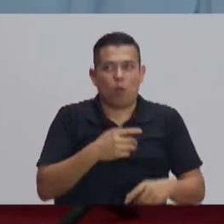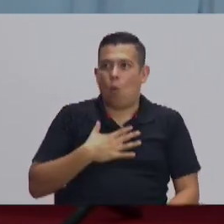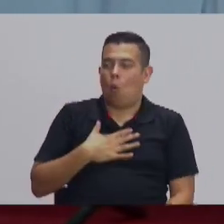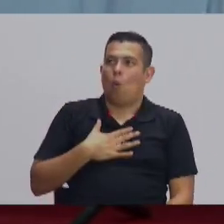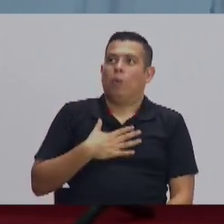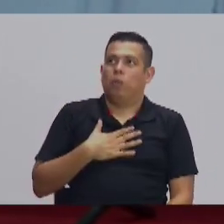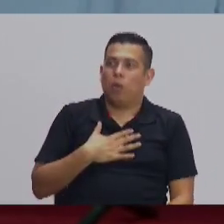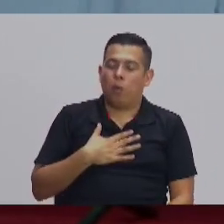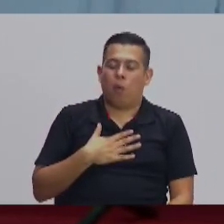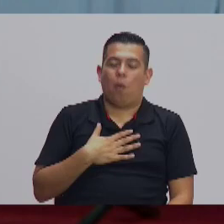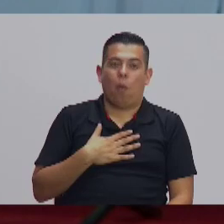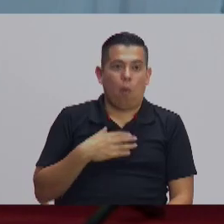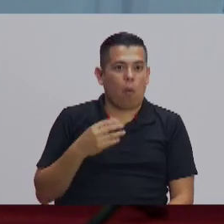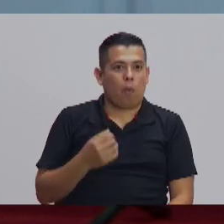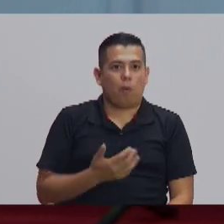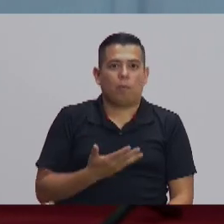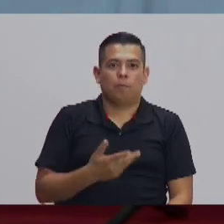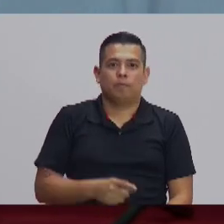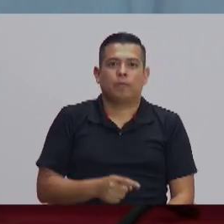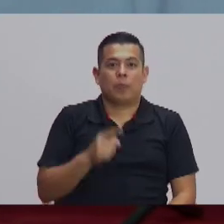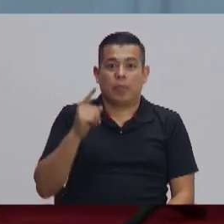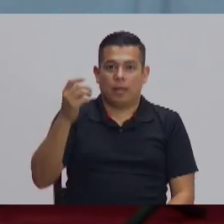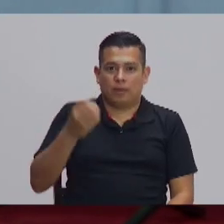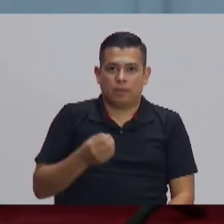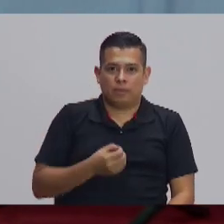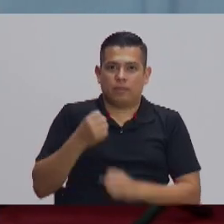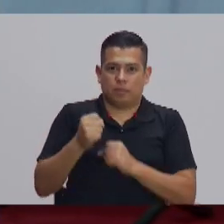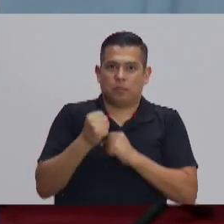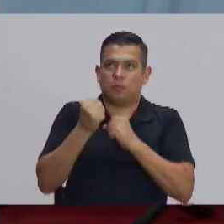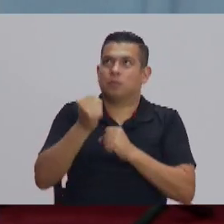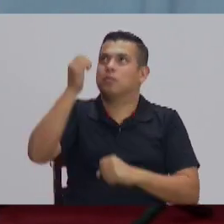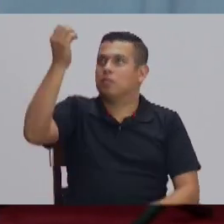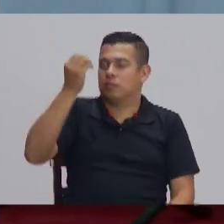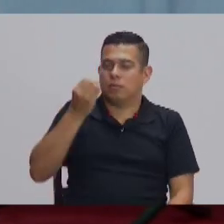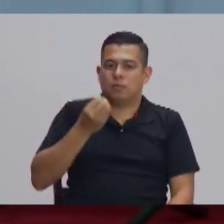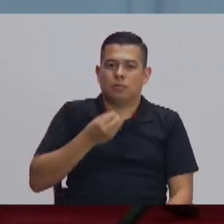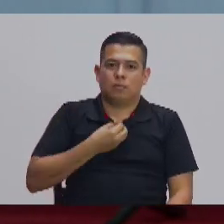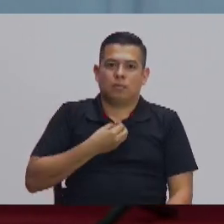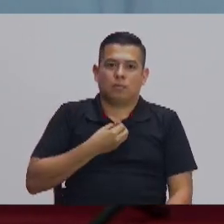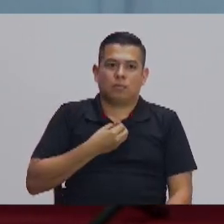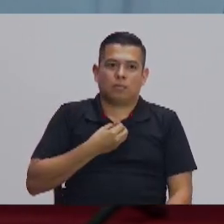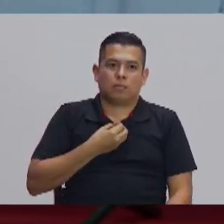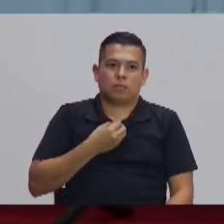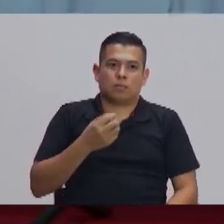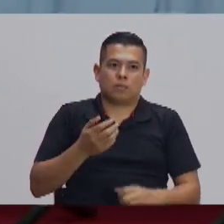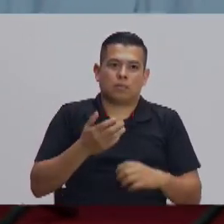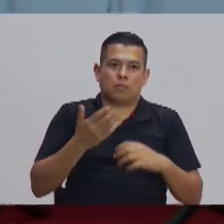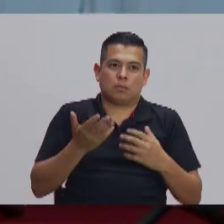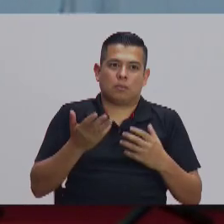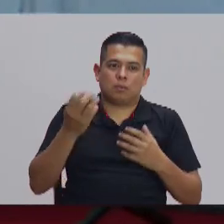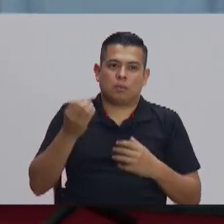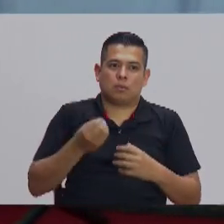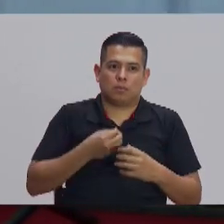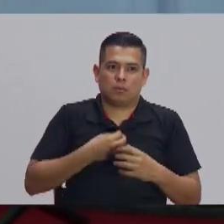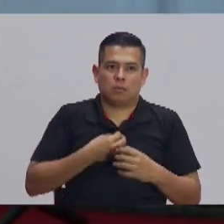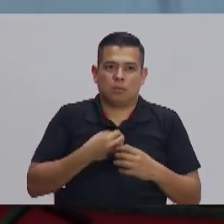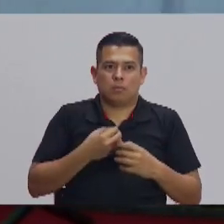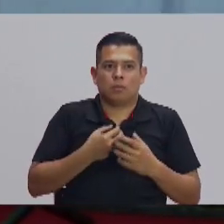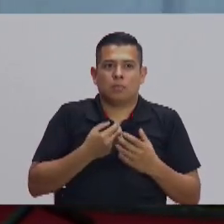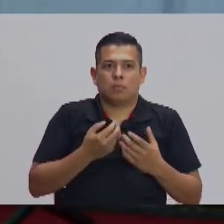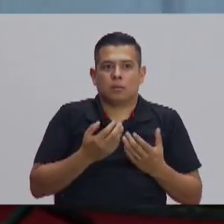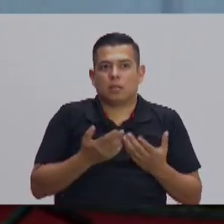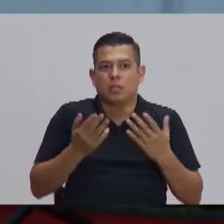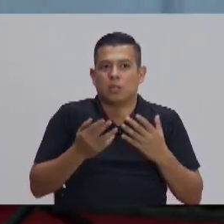de ahí la fortaleza sentí que me la dio dios me la dio dios porque se manifiesta si